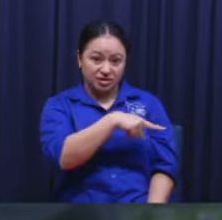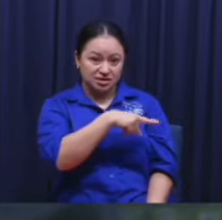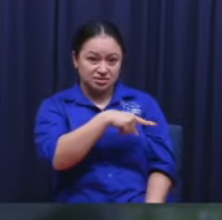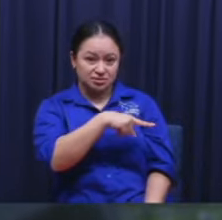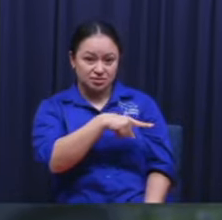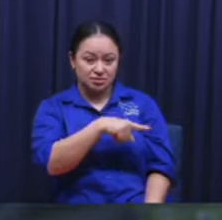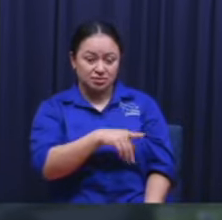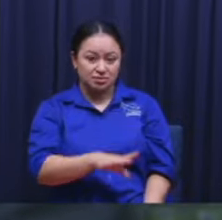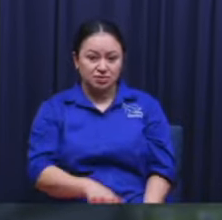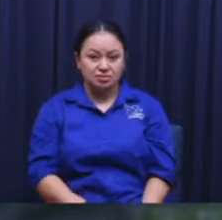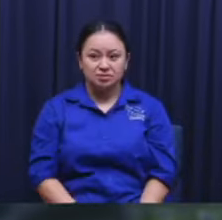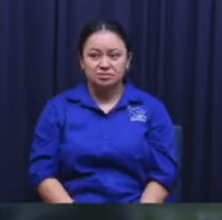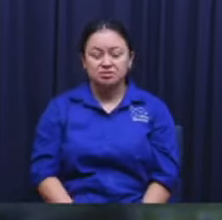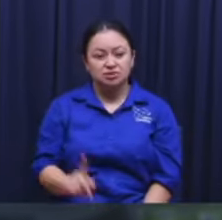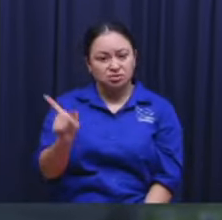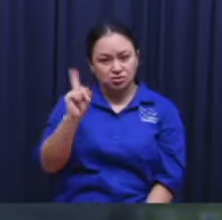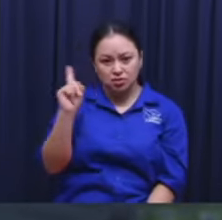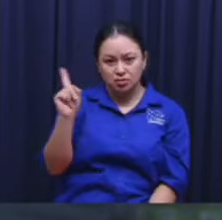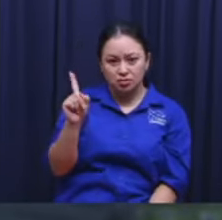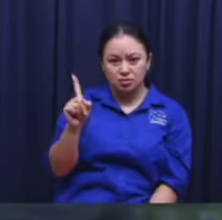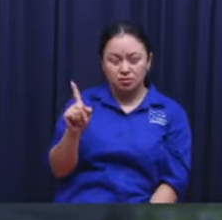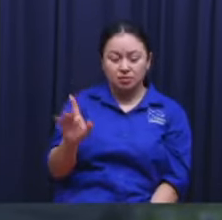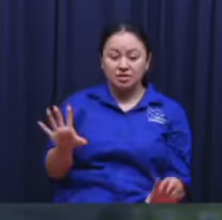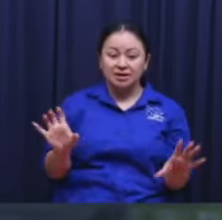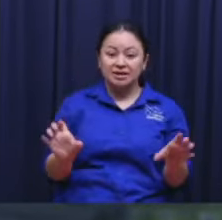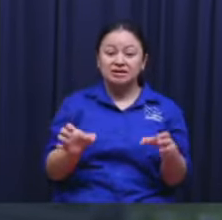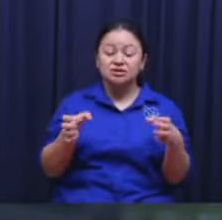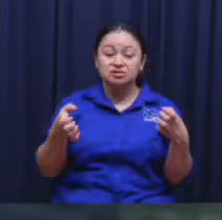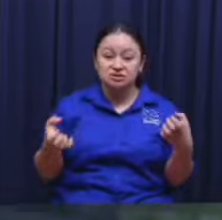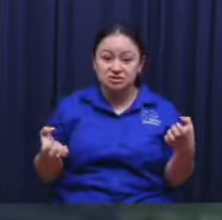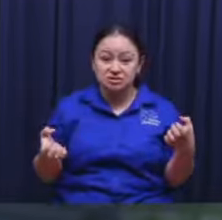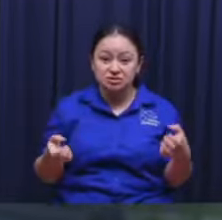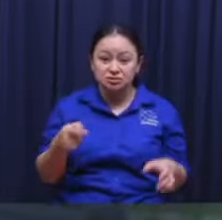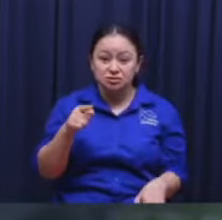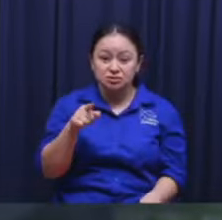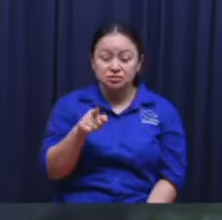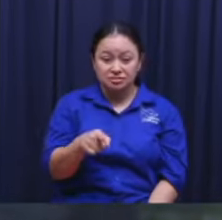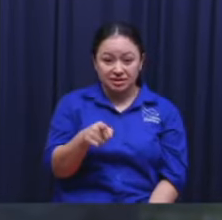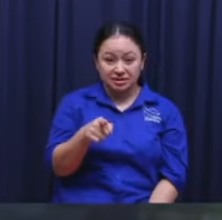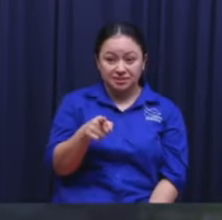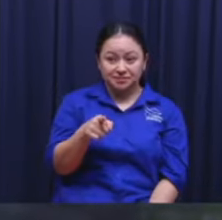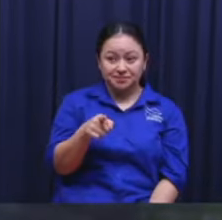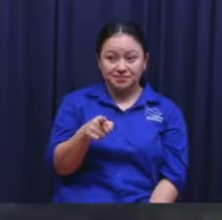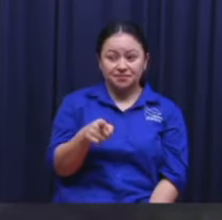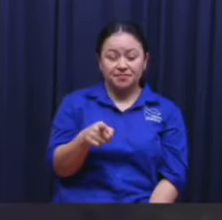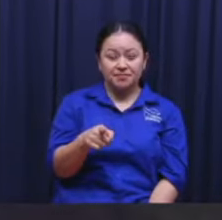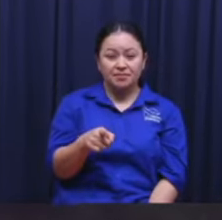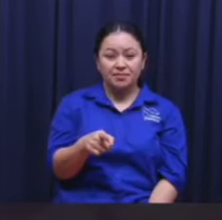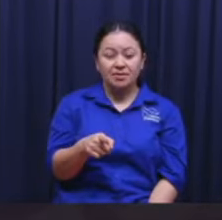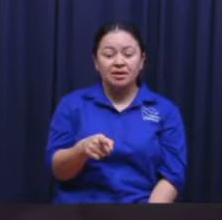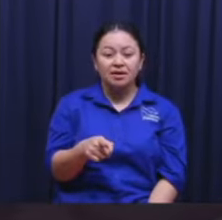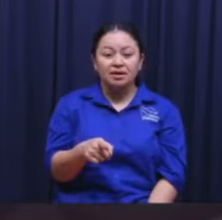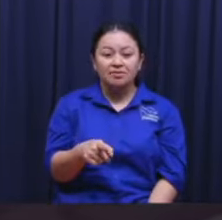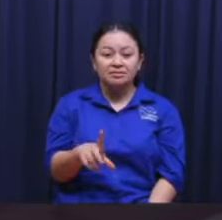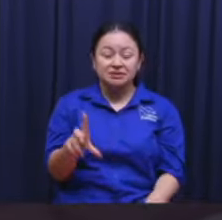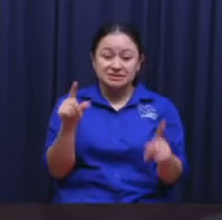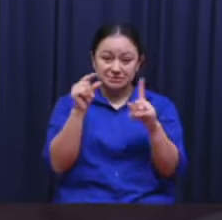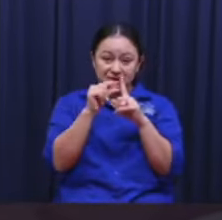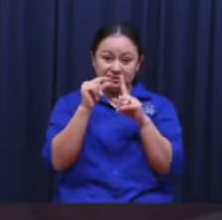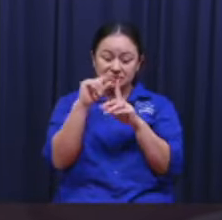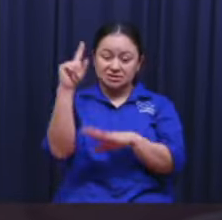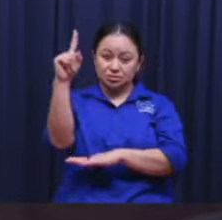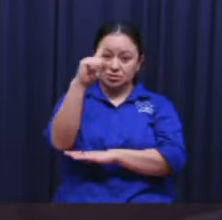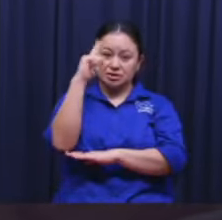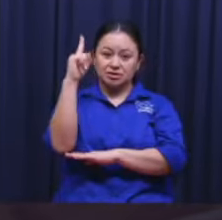sí? No, entonces ustedes me están dando ya algunas perspectivas importantes.